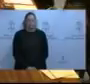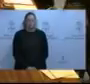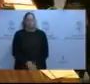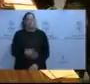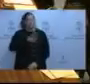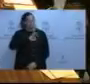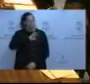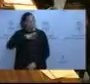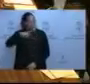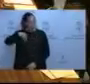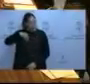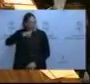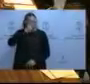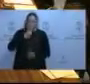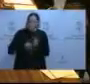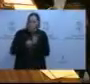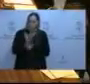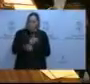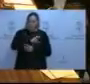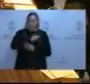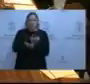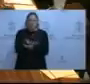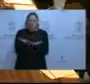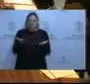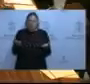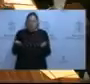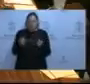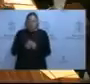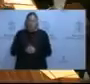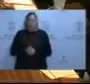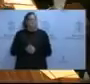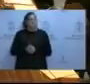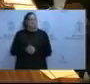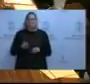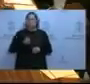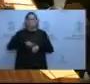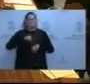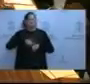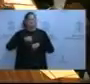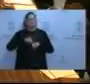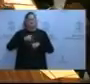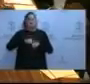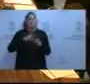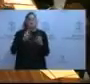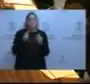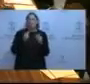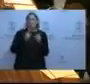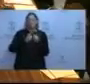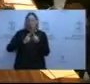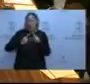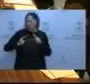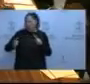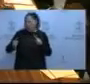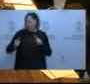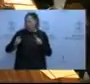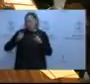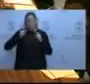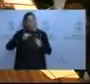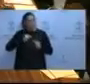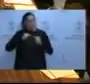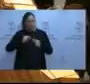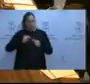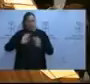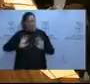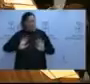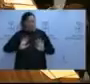Presidente, buenos días, señorías, buenos días. Yo pretendo no robarles mucho tiempo hoy en este debate de la moción subsiguiente,